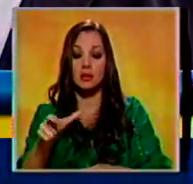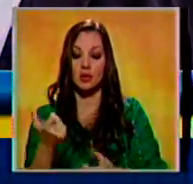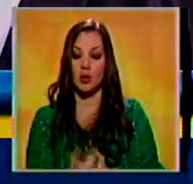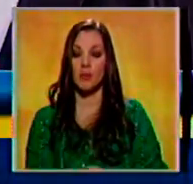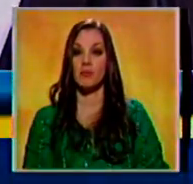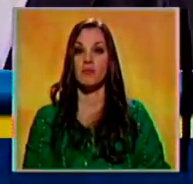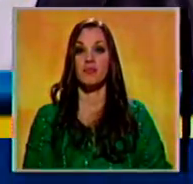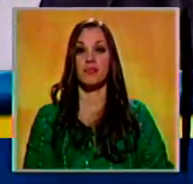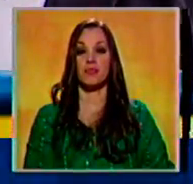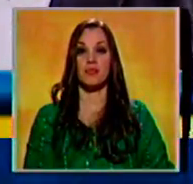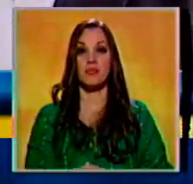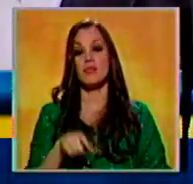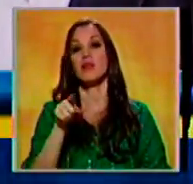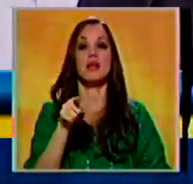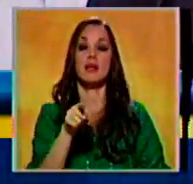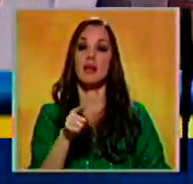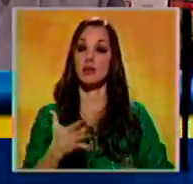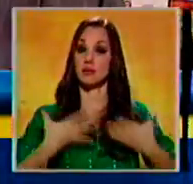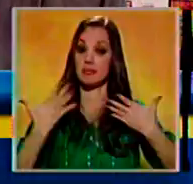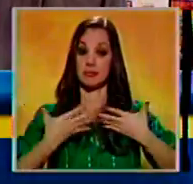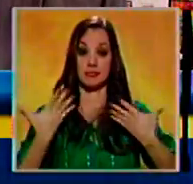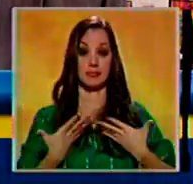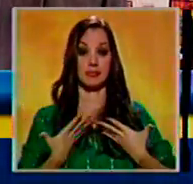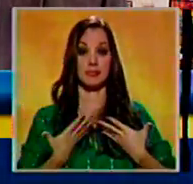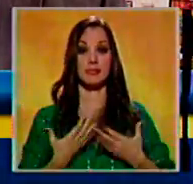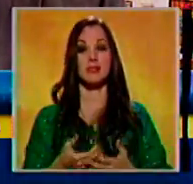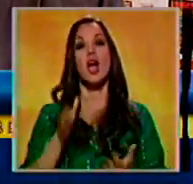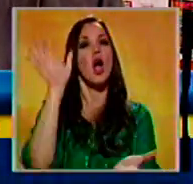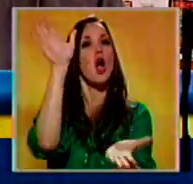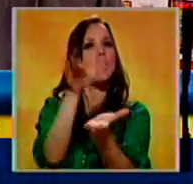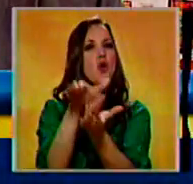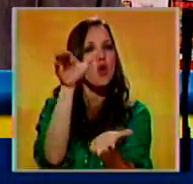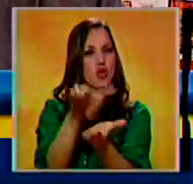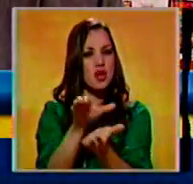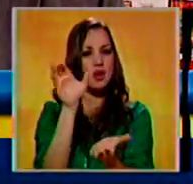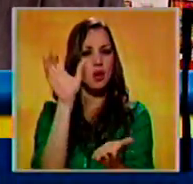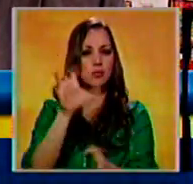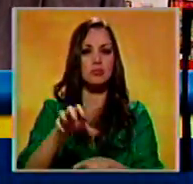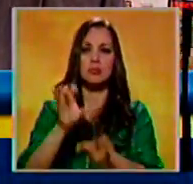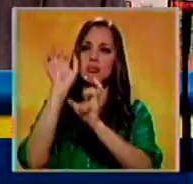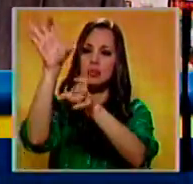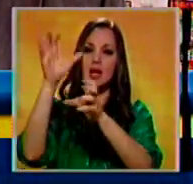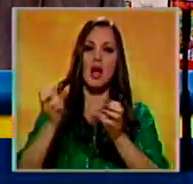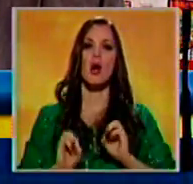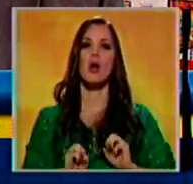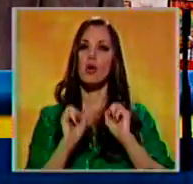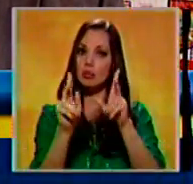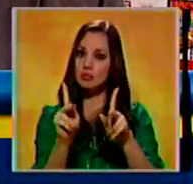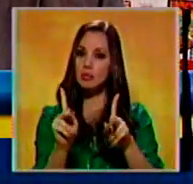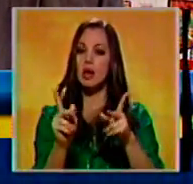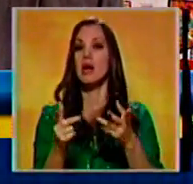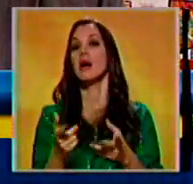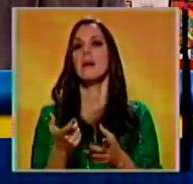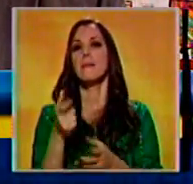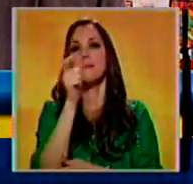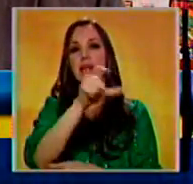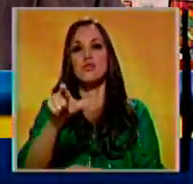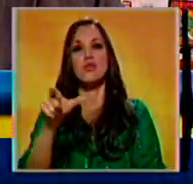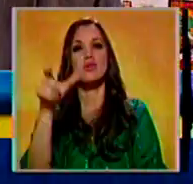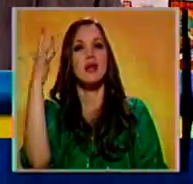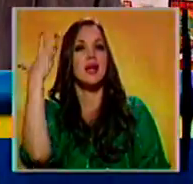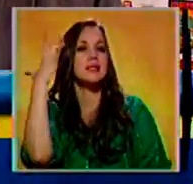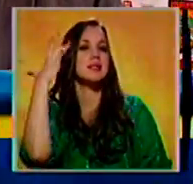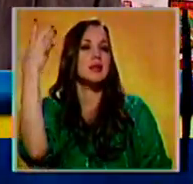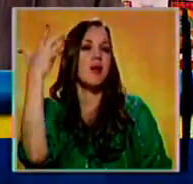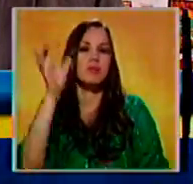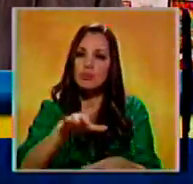en la cancha, y eso nos tiene muy entusiasmado. Cocodrilo está dando la oportunidad, que estos muchachos que tienen talento, y un